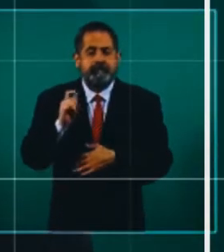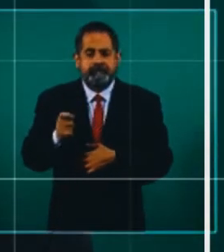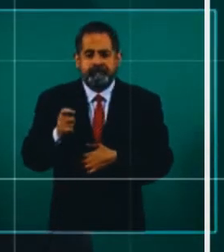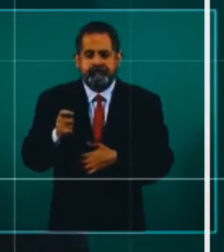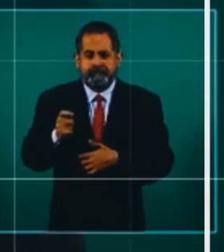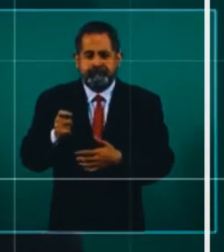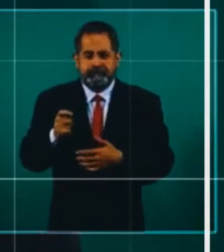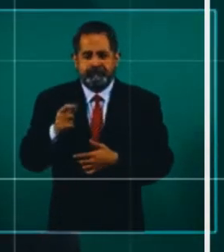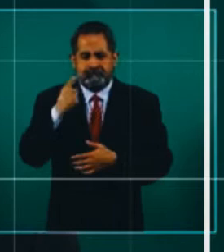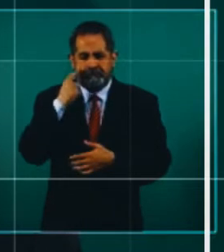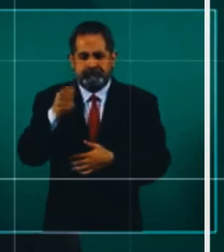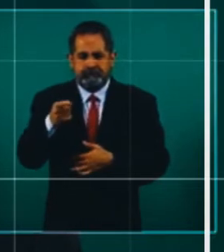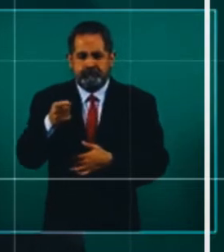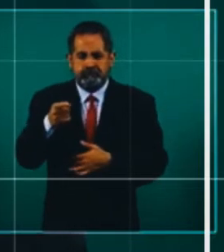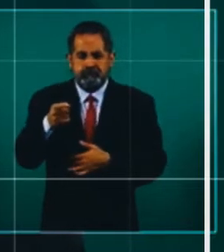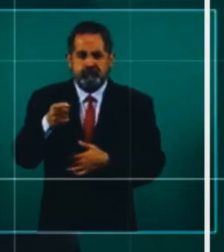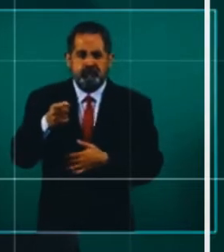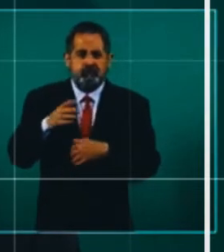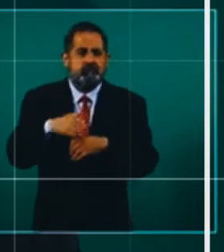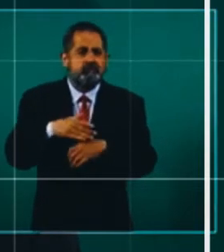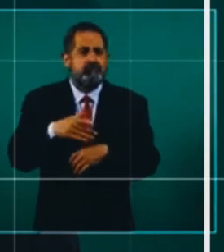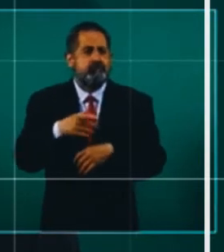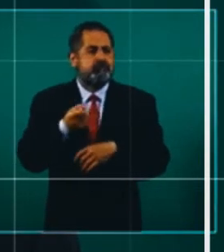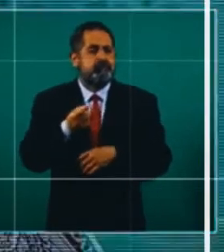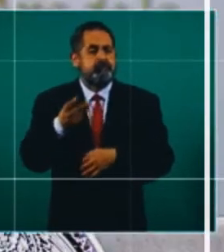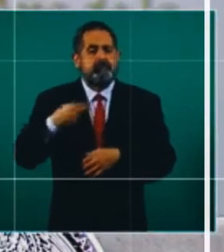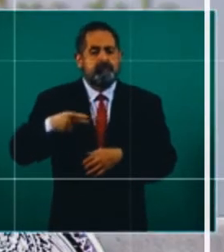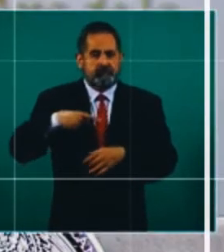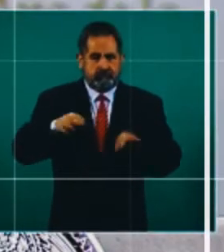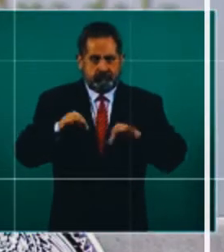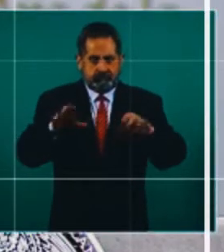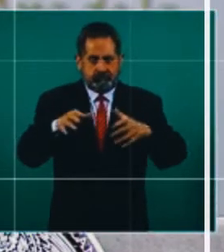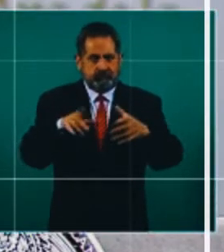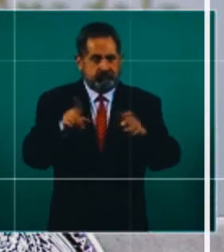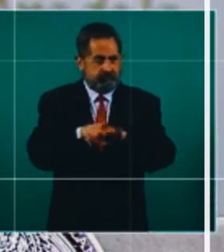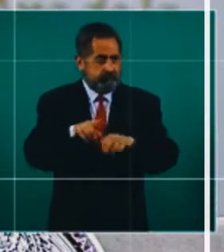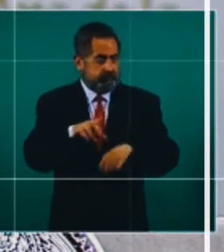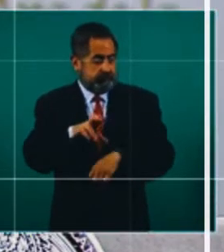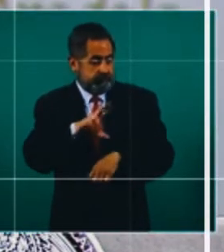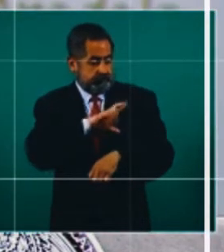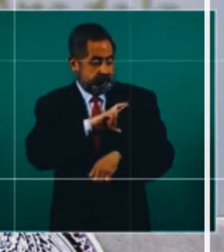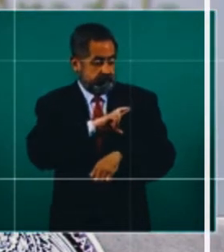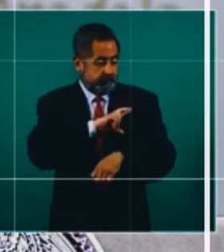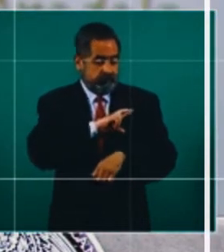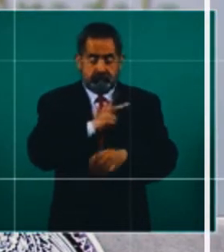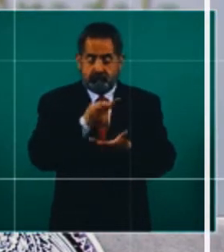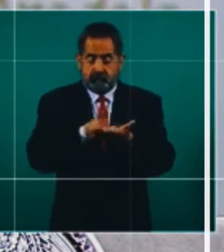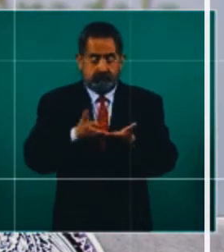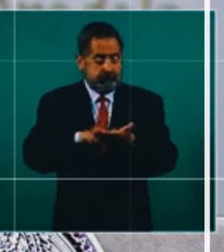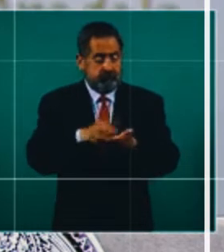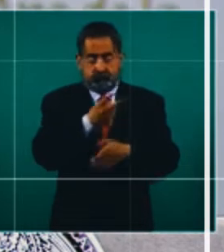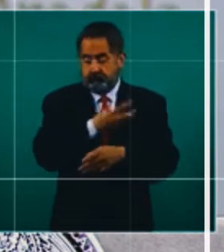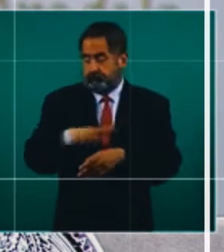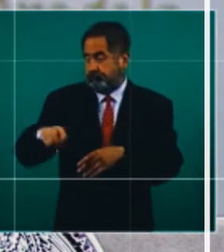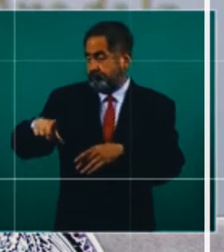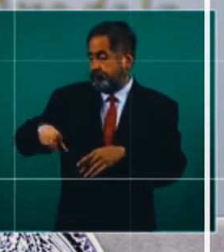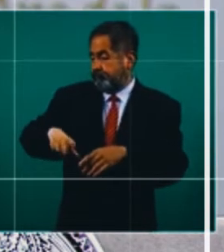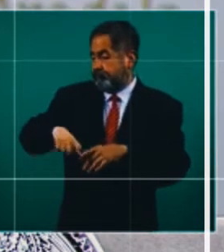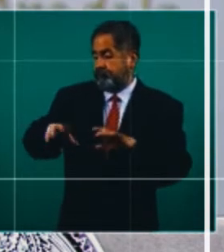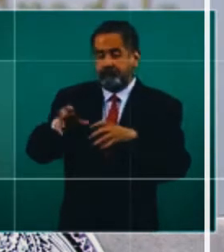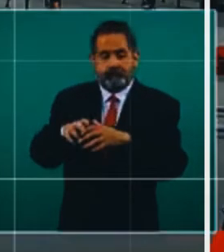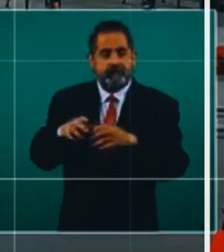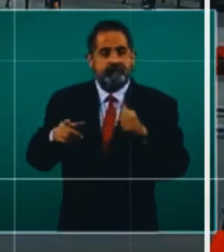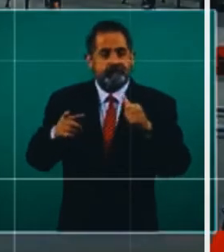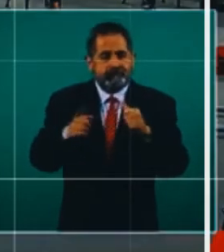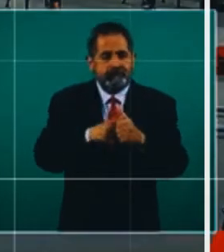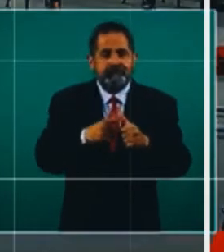está subestimado porque todas las personas que trabajan en el sector público y trabajan en el sector privado, que son de primera